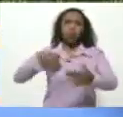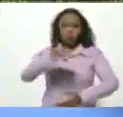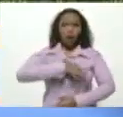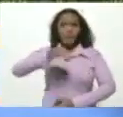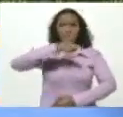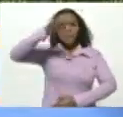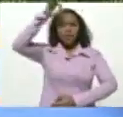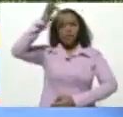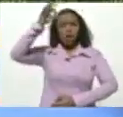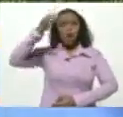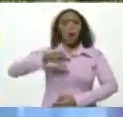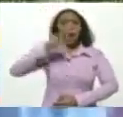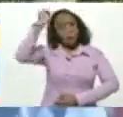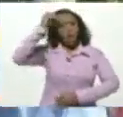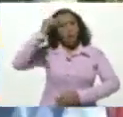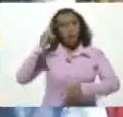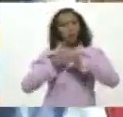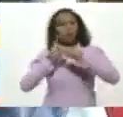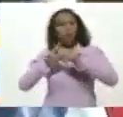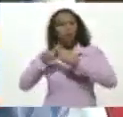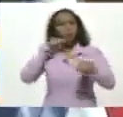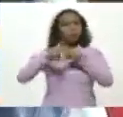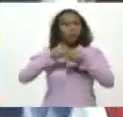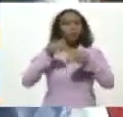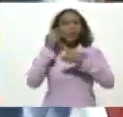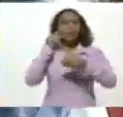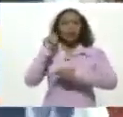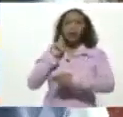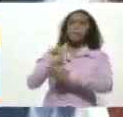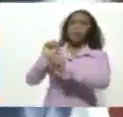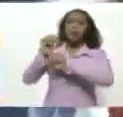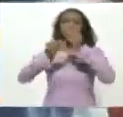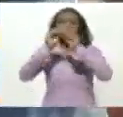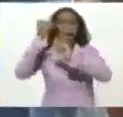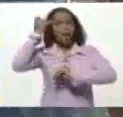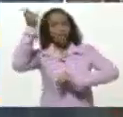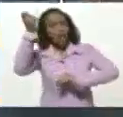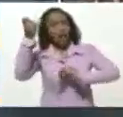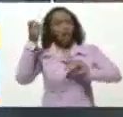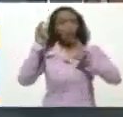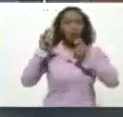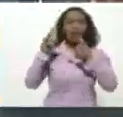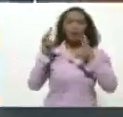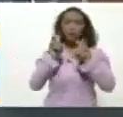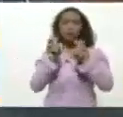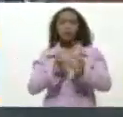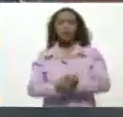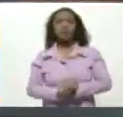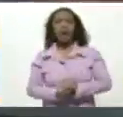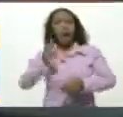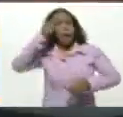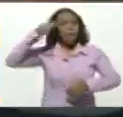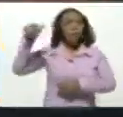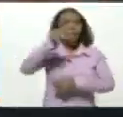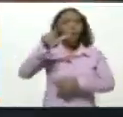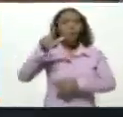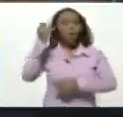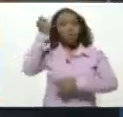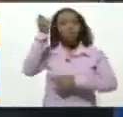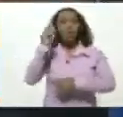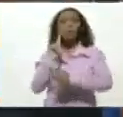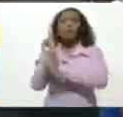espíritu crítico, autocrítico y su espíritu creador de lo nuevo. El pueblo crítico, el